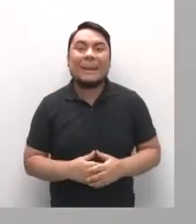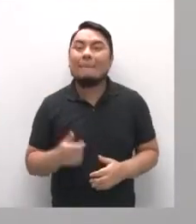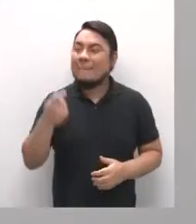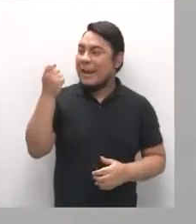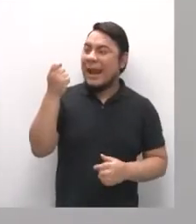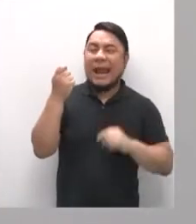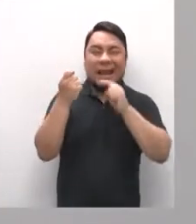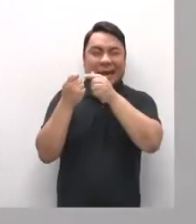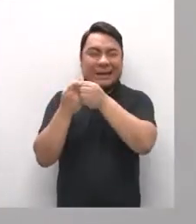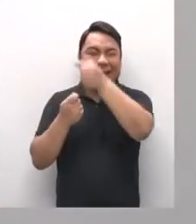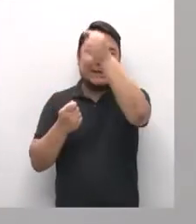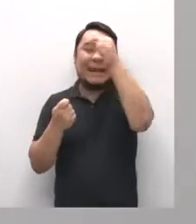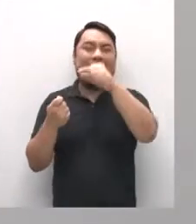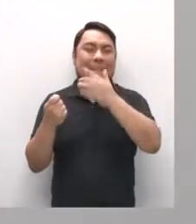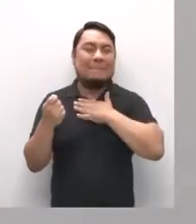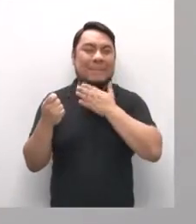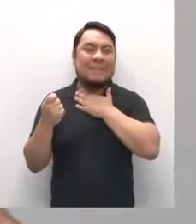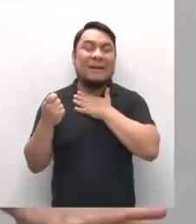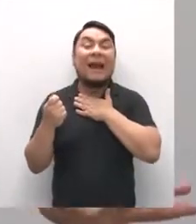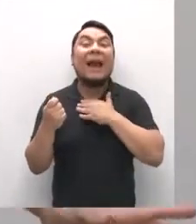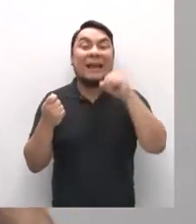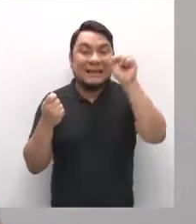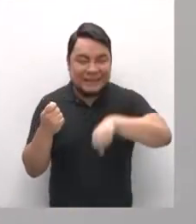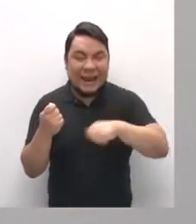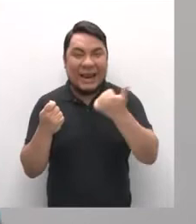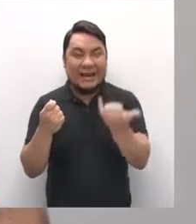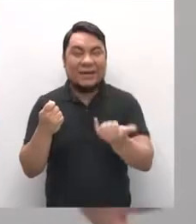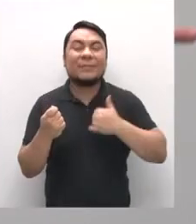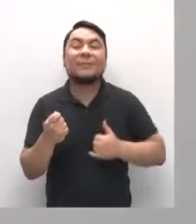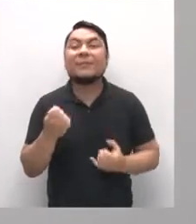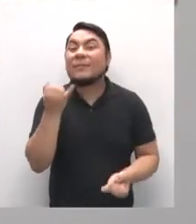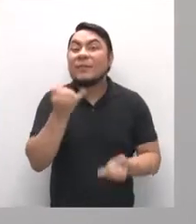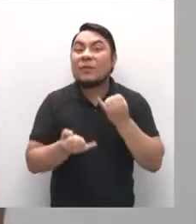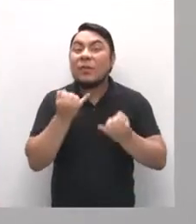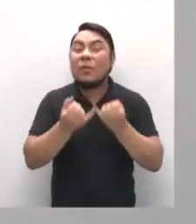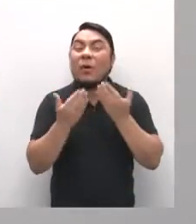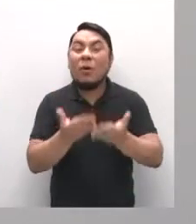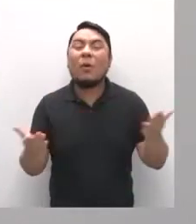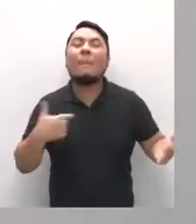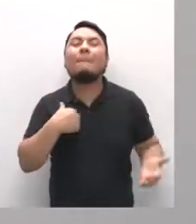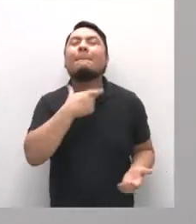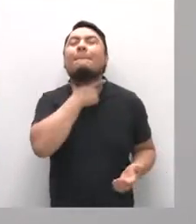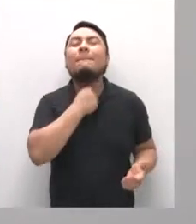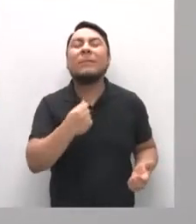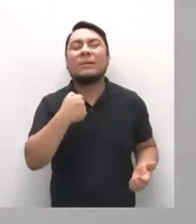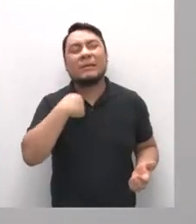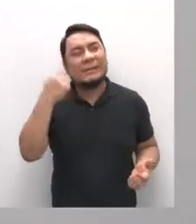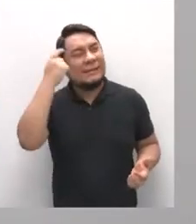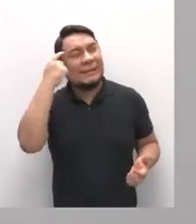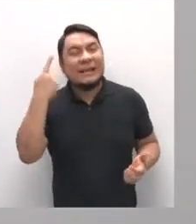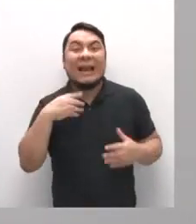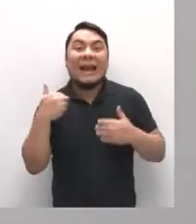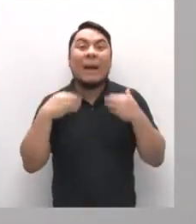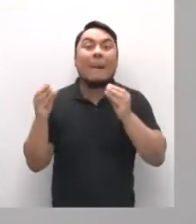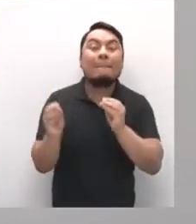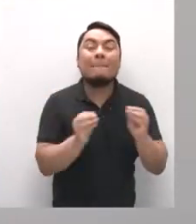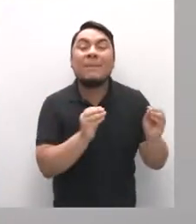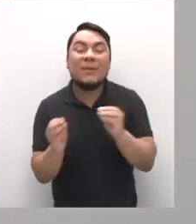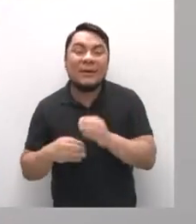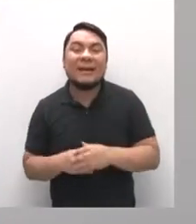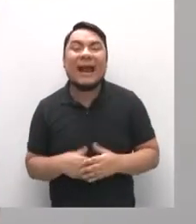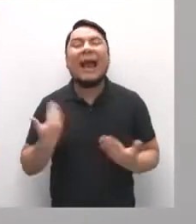¡Aquí está mi varita! Ahora sí, un último objeto que me encante. A ver, que tenga movimiento.